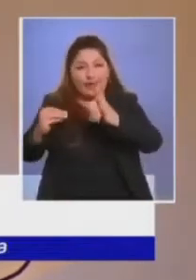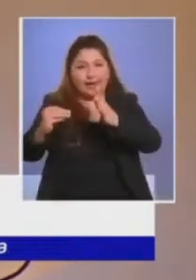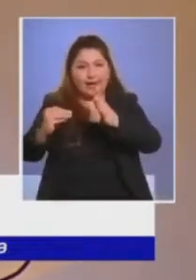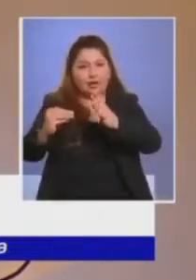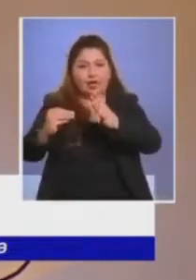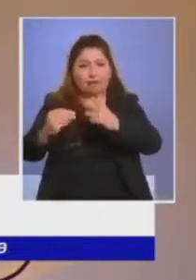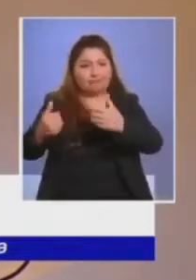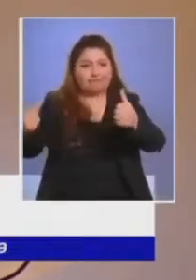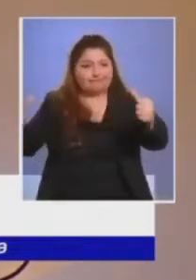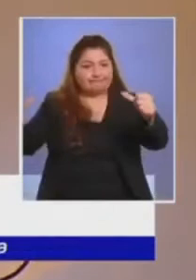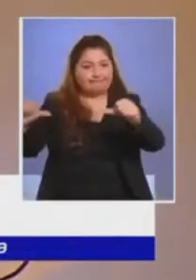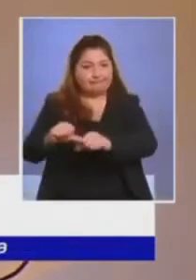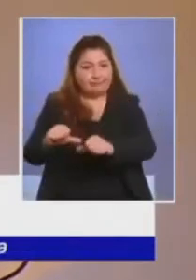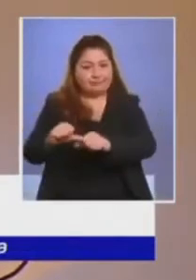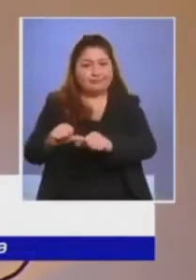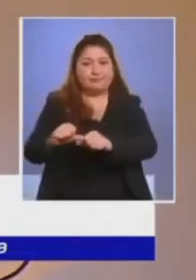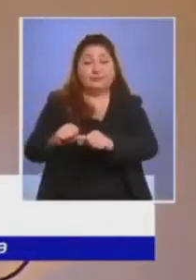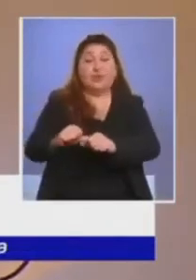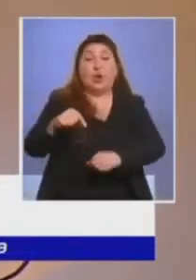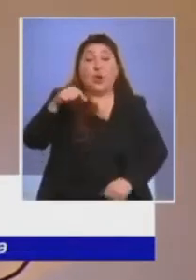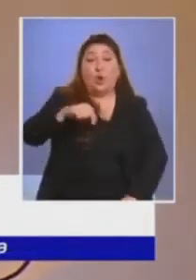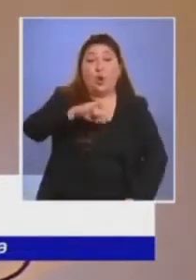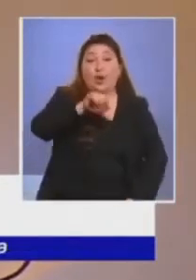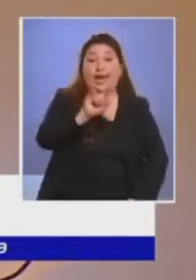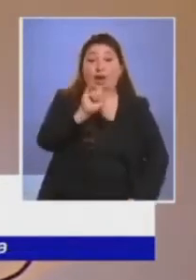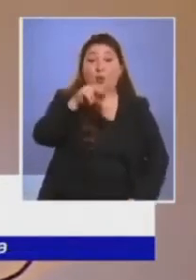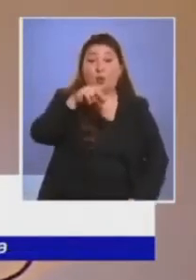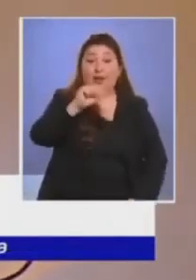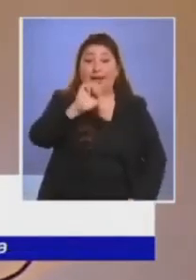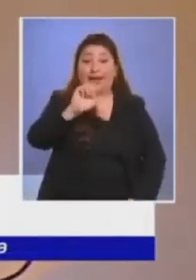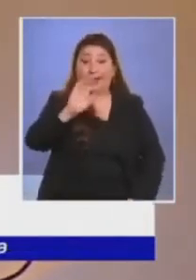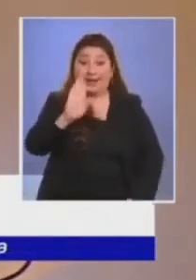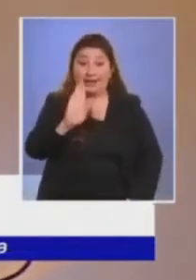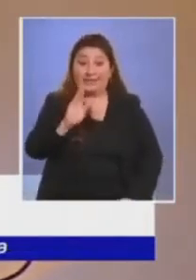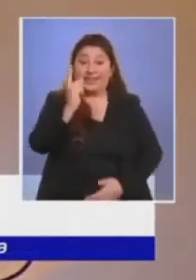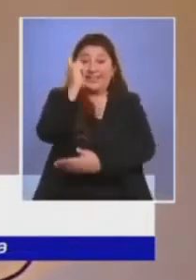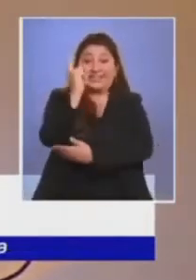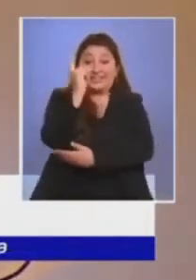día, por ejemplo, la JUNAEP, a partir de diciembre, deja a